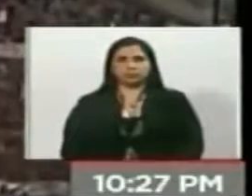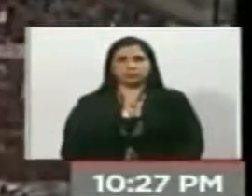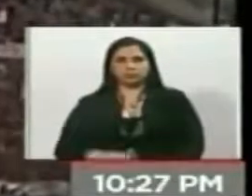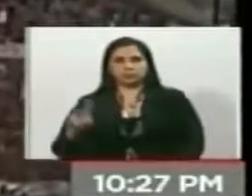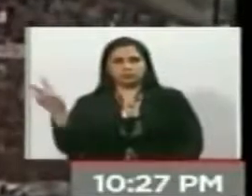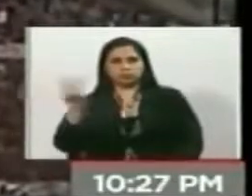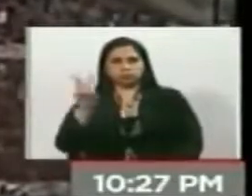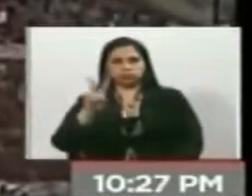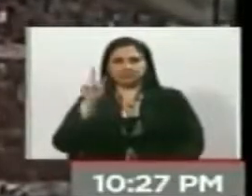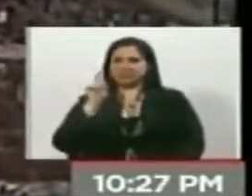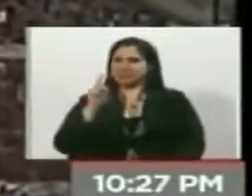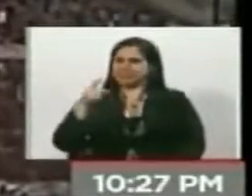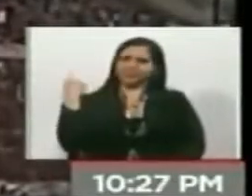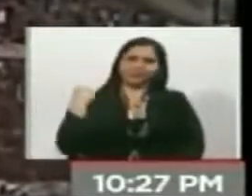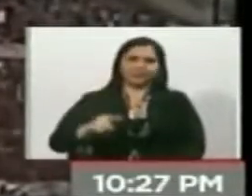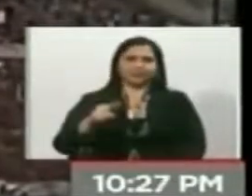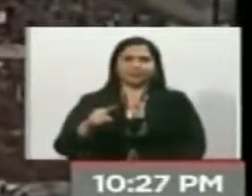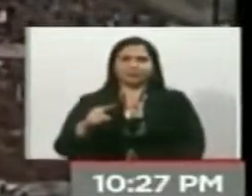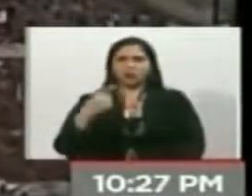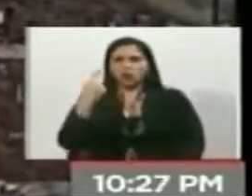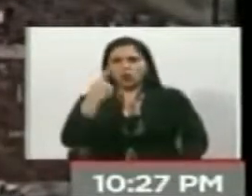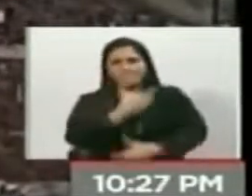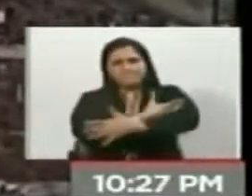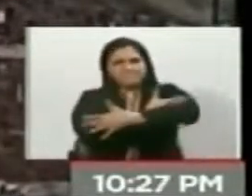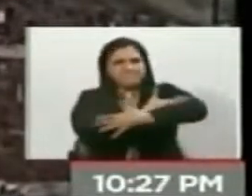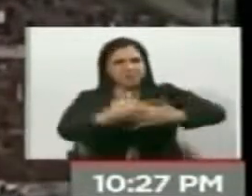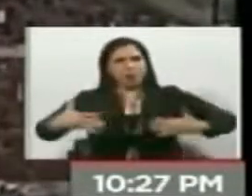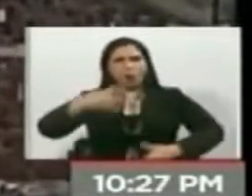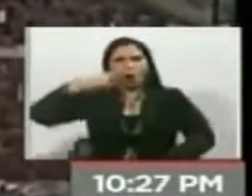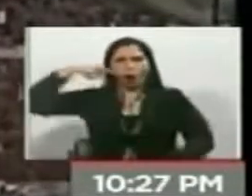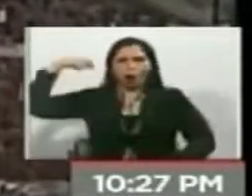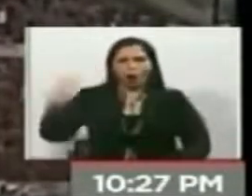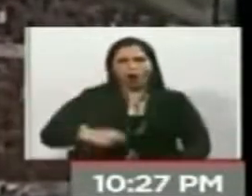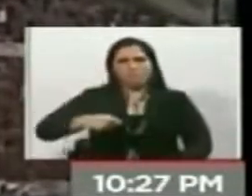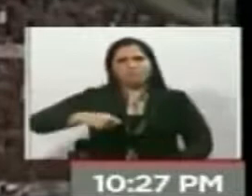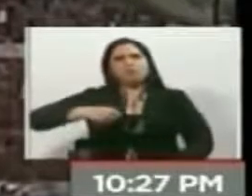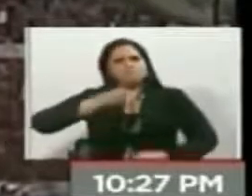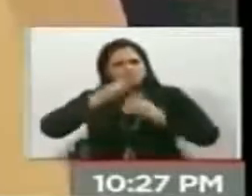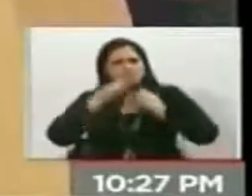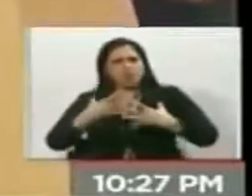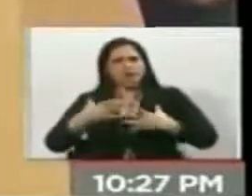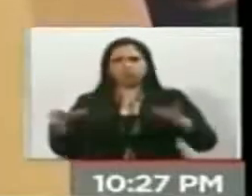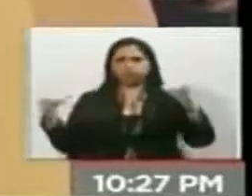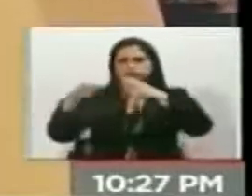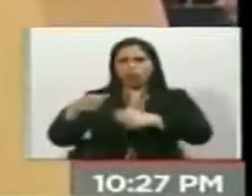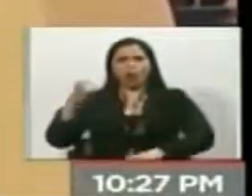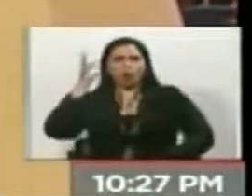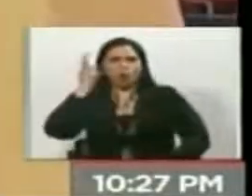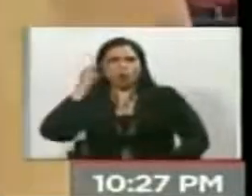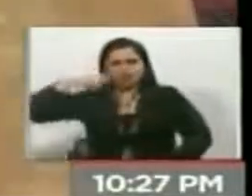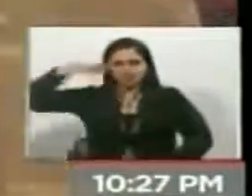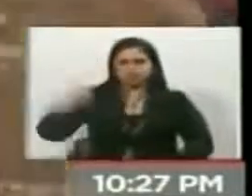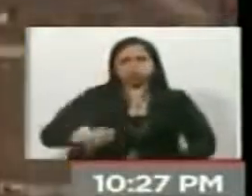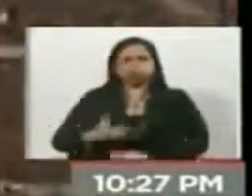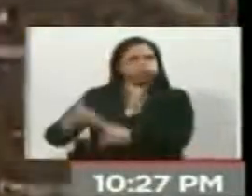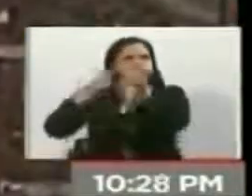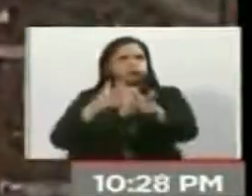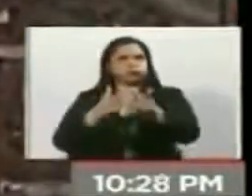Venezuela necesita tener 1 millón de hombres bien equipados, y mujeres también, y bien